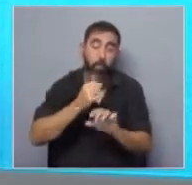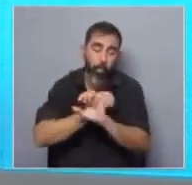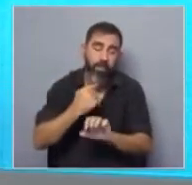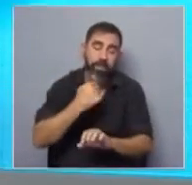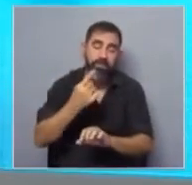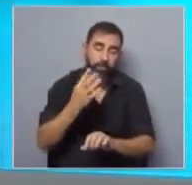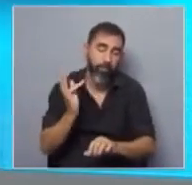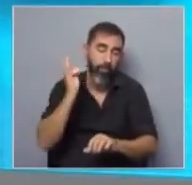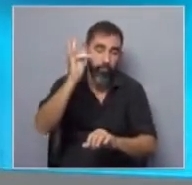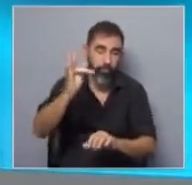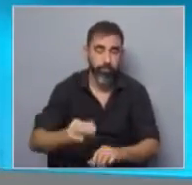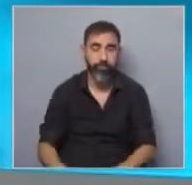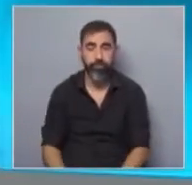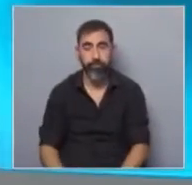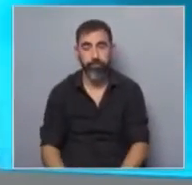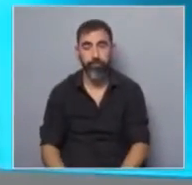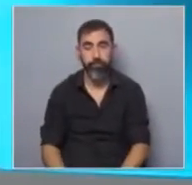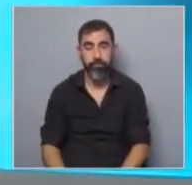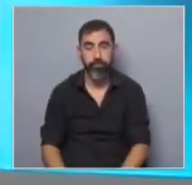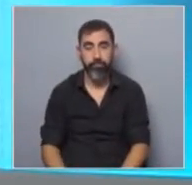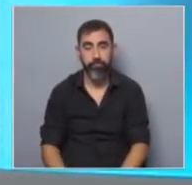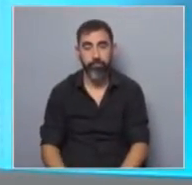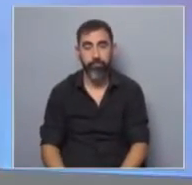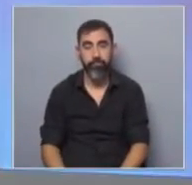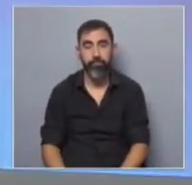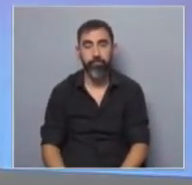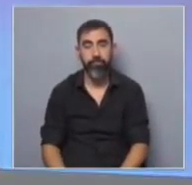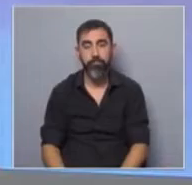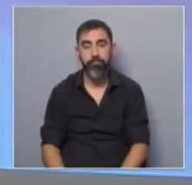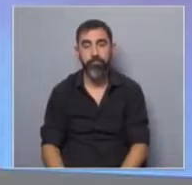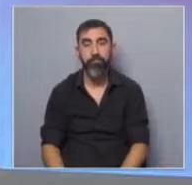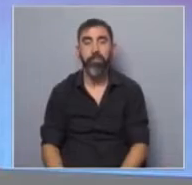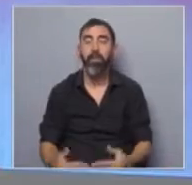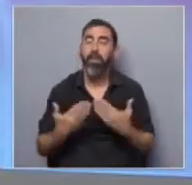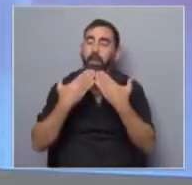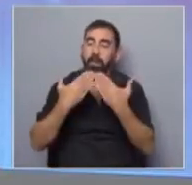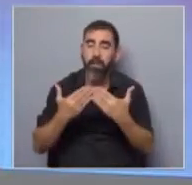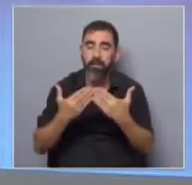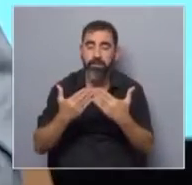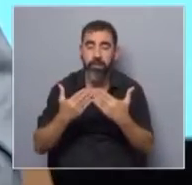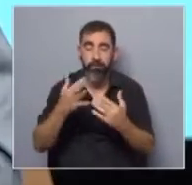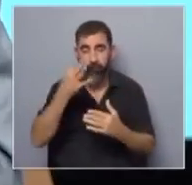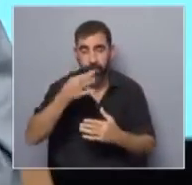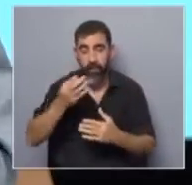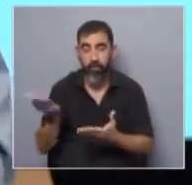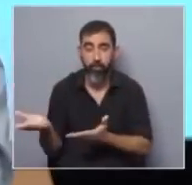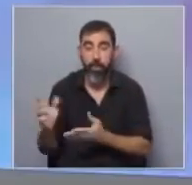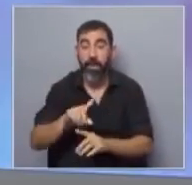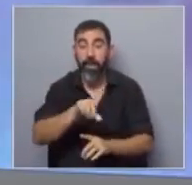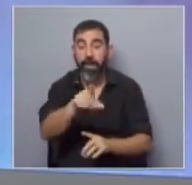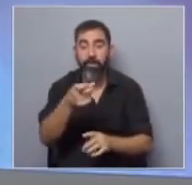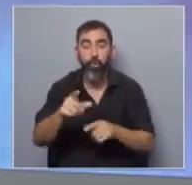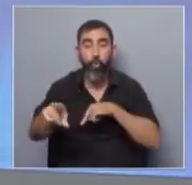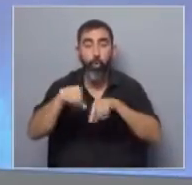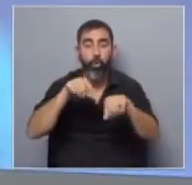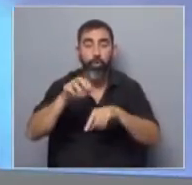una enseñanza, que puede inspirar nuevos desafíos. Luis Bertola, miembro de la Academia Nacional de Ciencias, ex coordinador